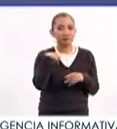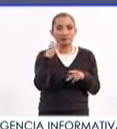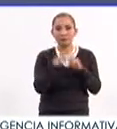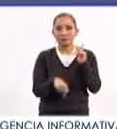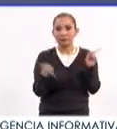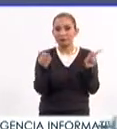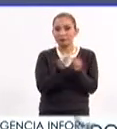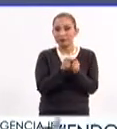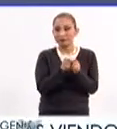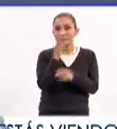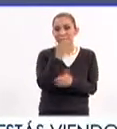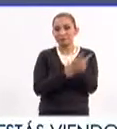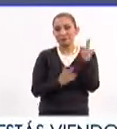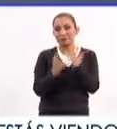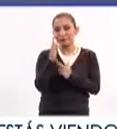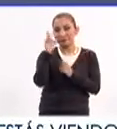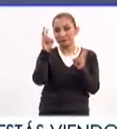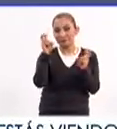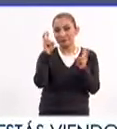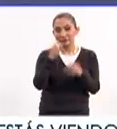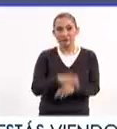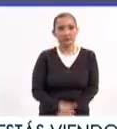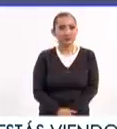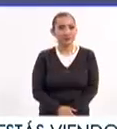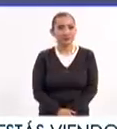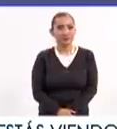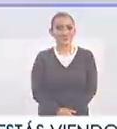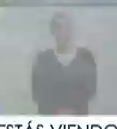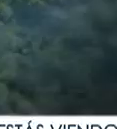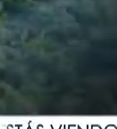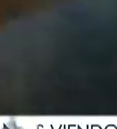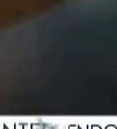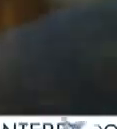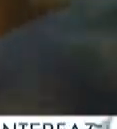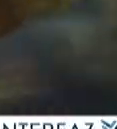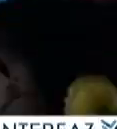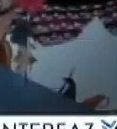breve pausa y regresamos con más temas, no se lo pierdan.